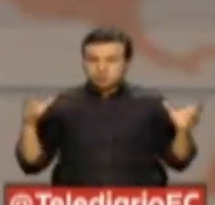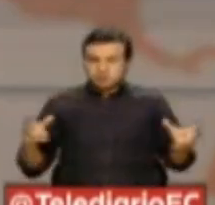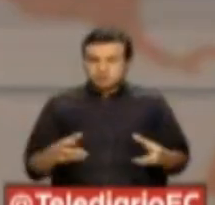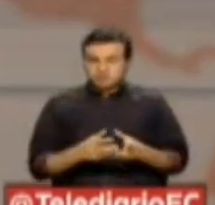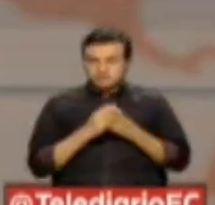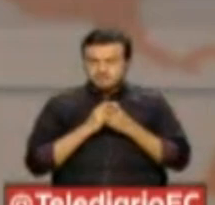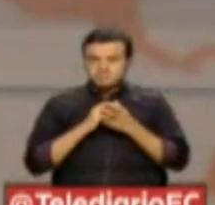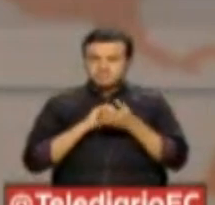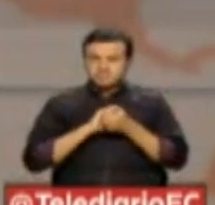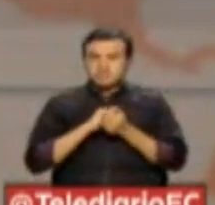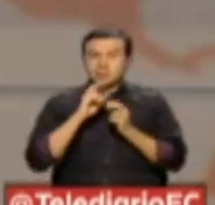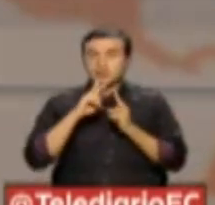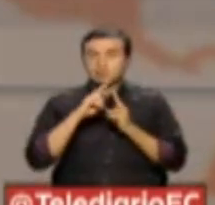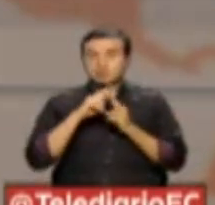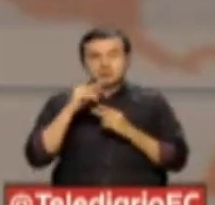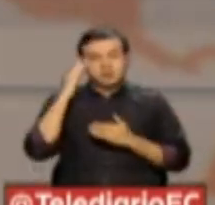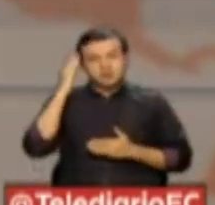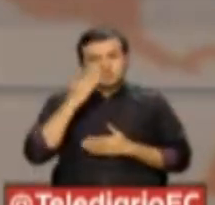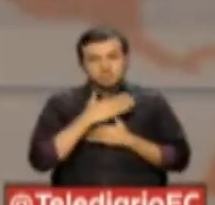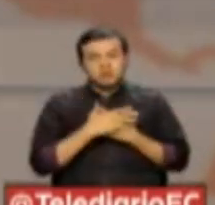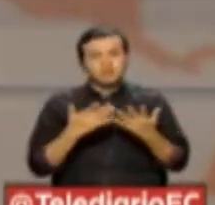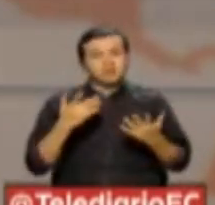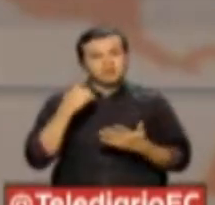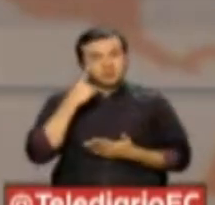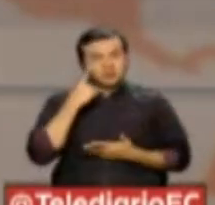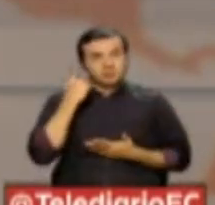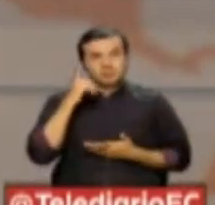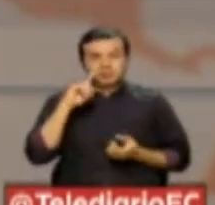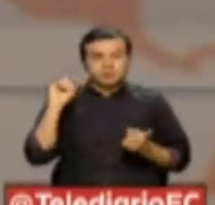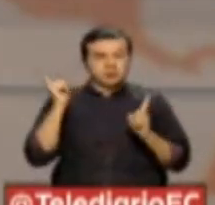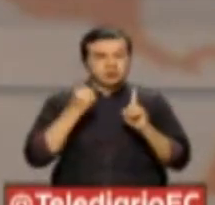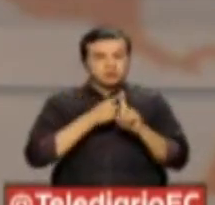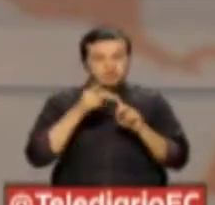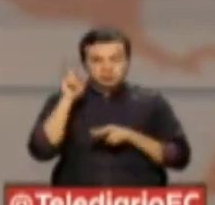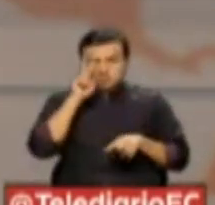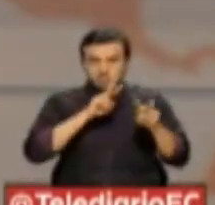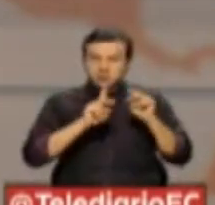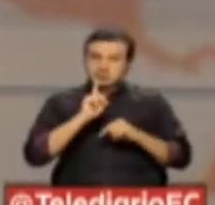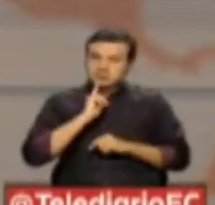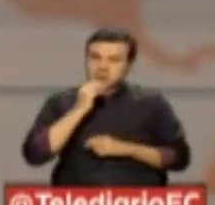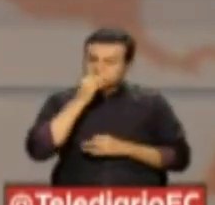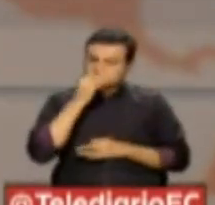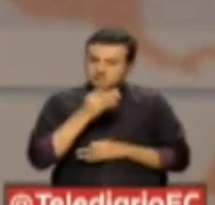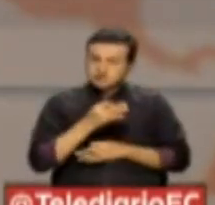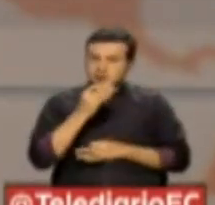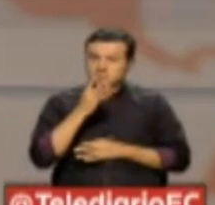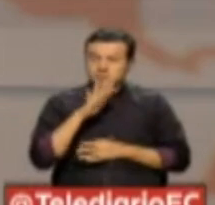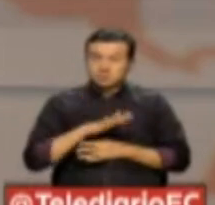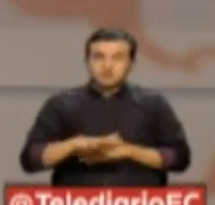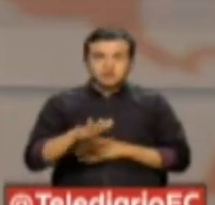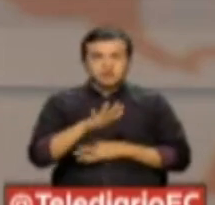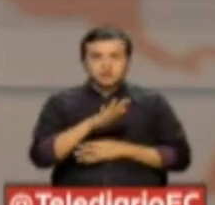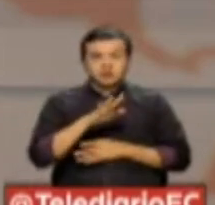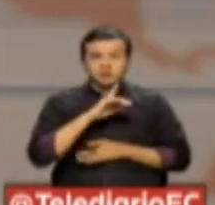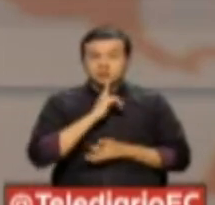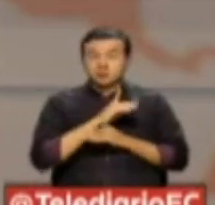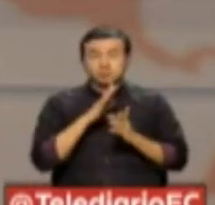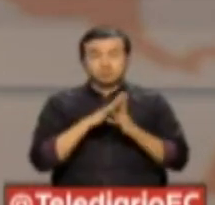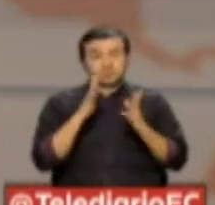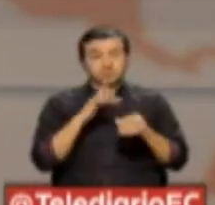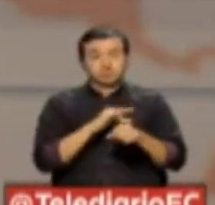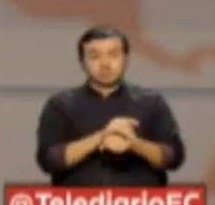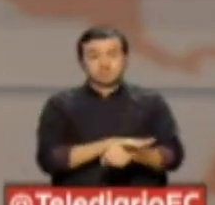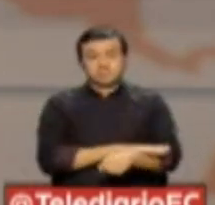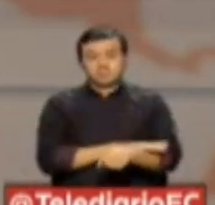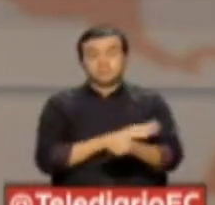de una alternativa política que ponga por delante este análisis serio de la realidad que vive la ciudad con enorme sensibilidad